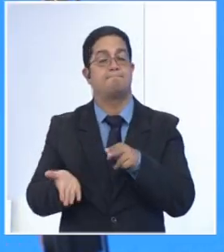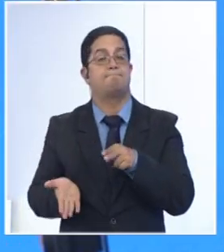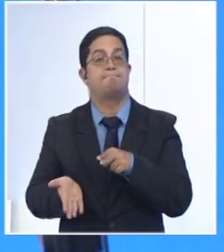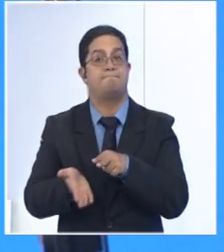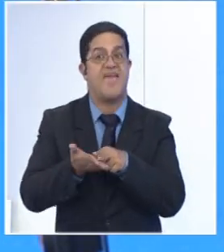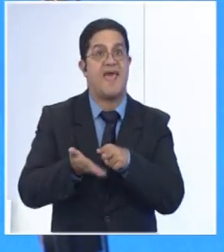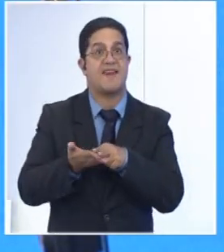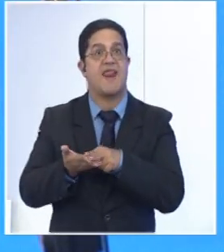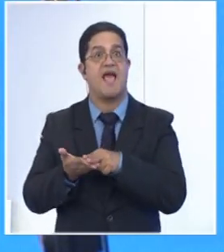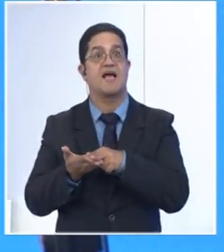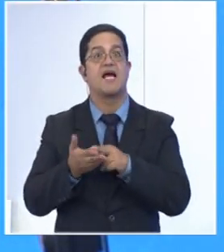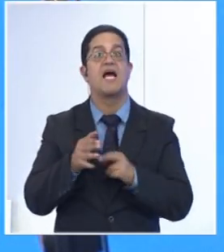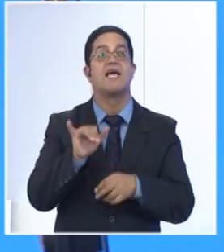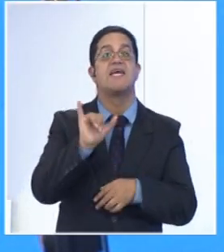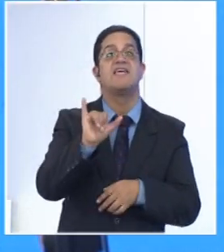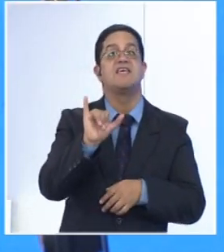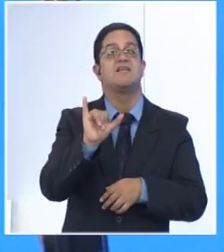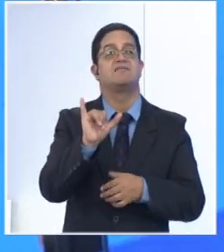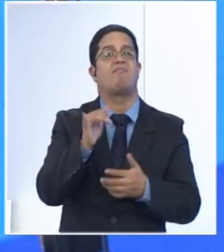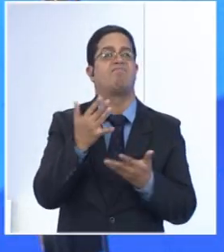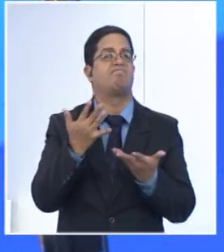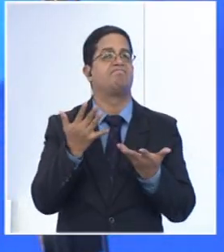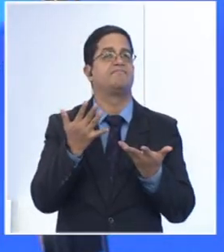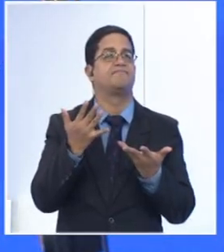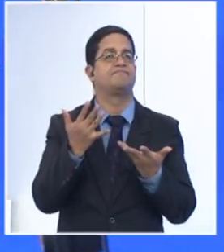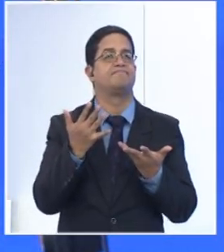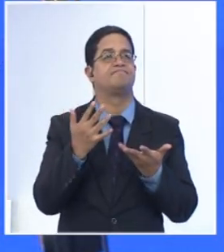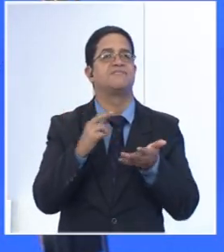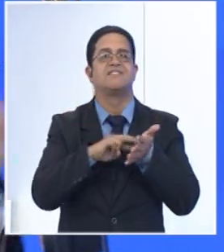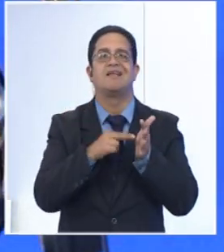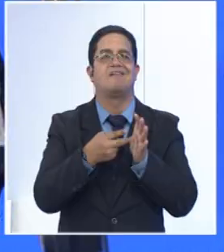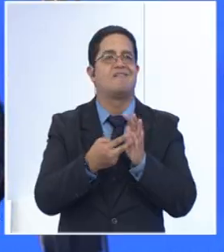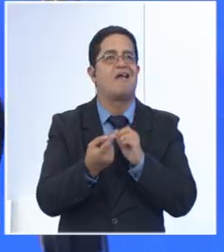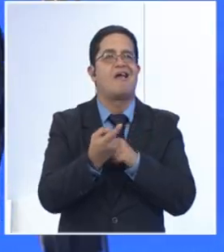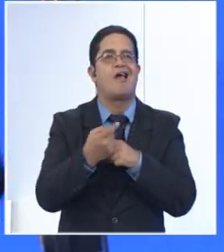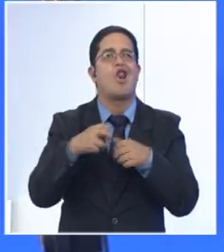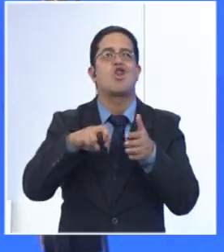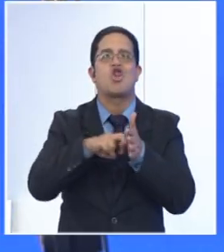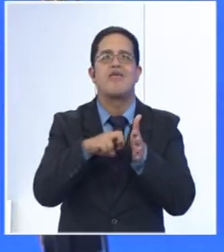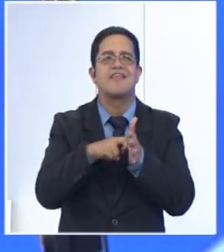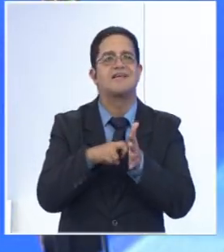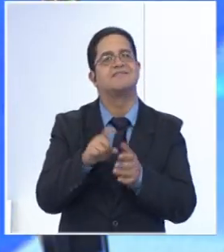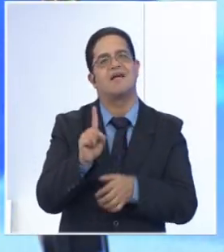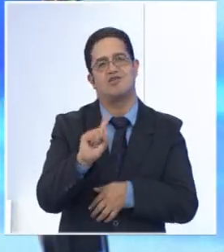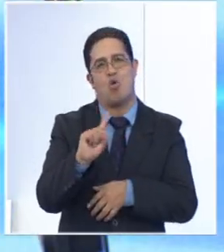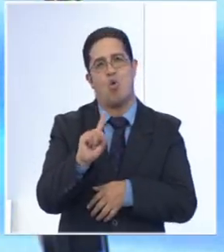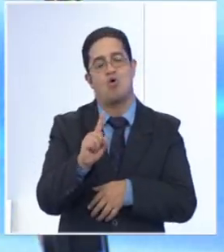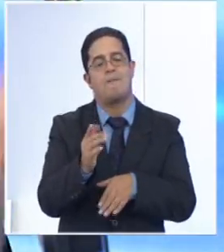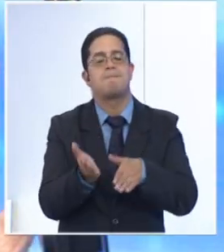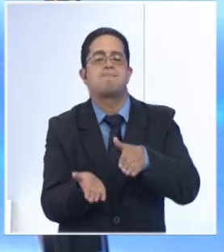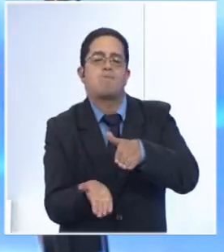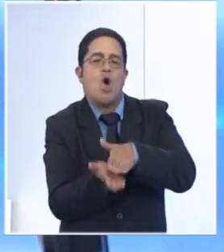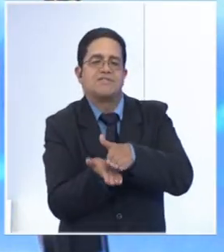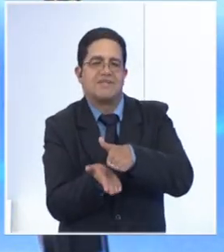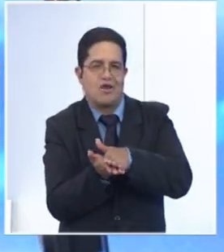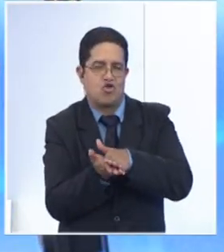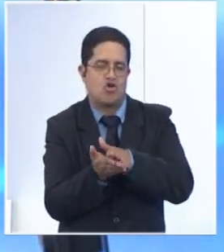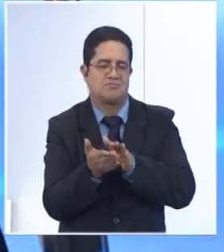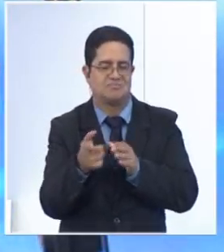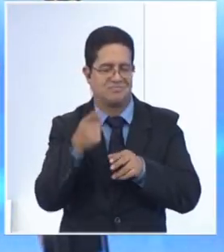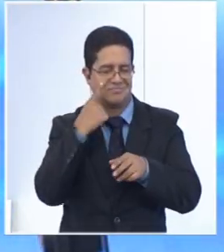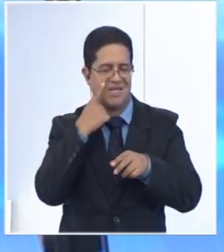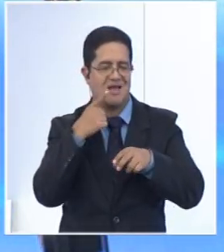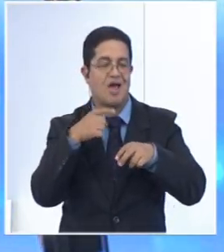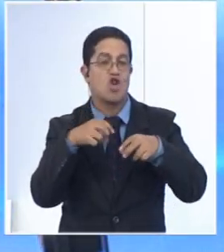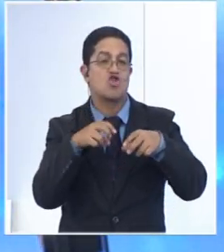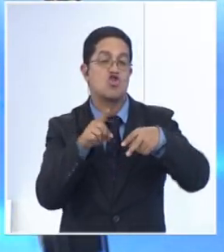pie y no están tan relacionado con la rodilla, está relacionado más con la región posterior de la pierna, que es muy frecuente ese acortamiento